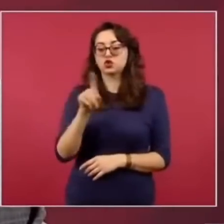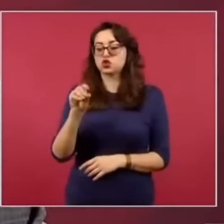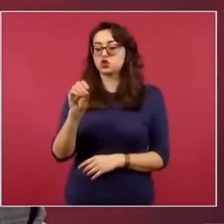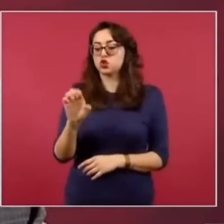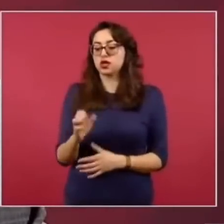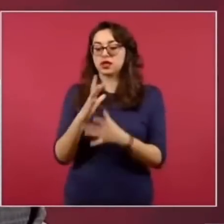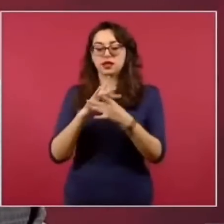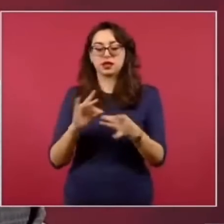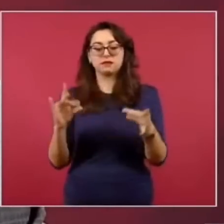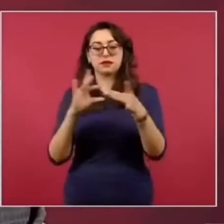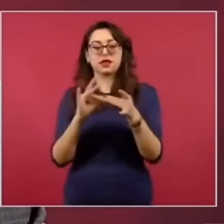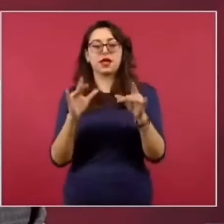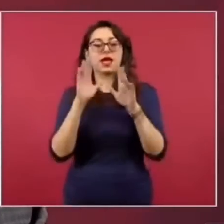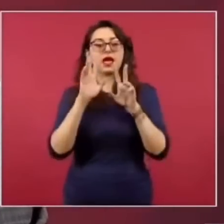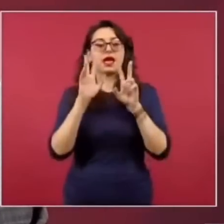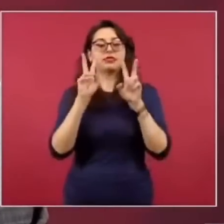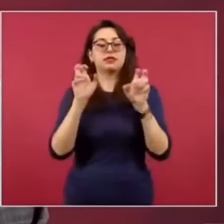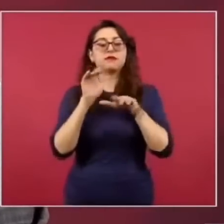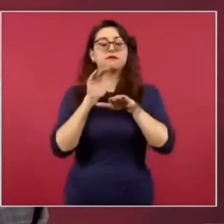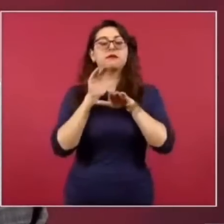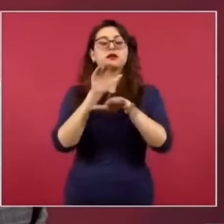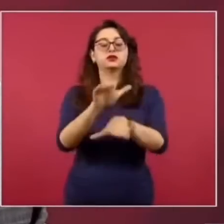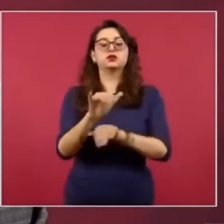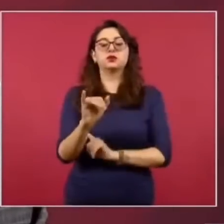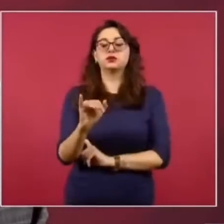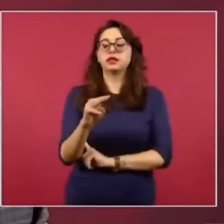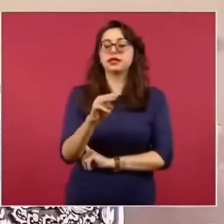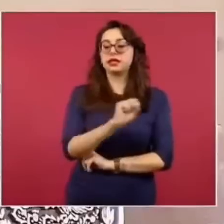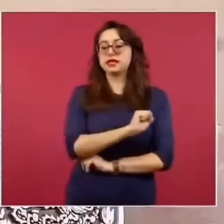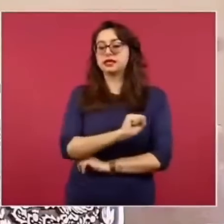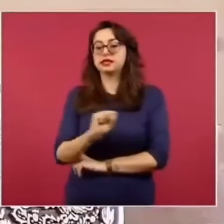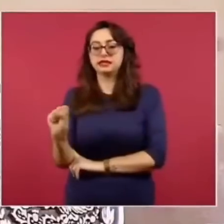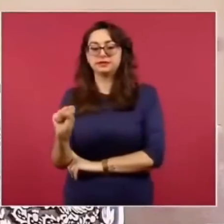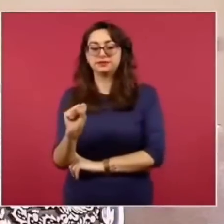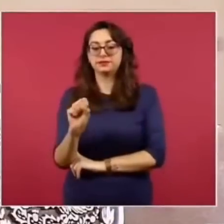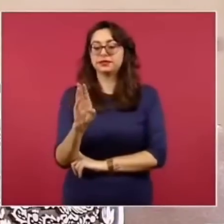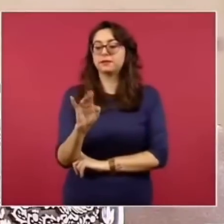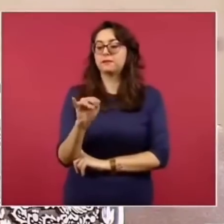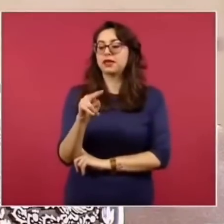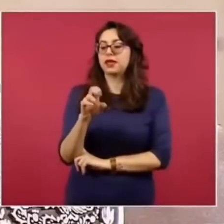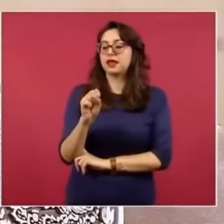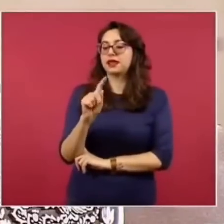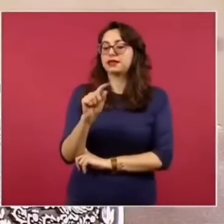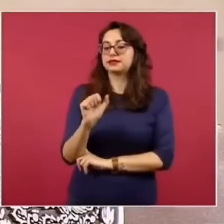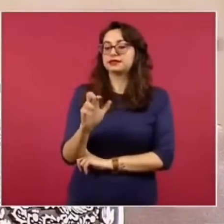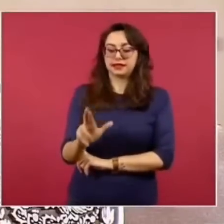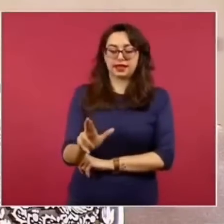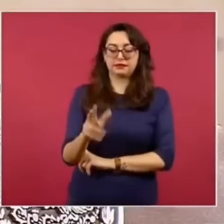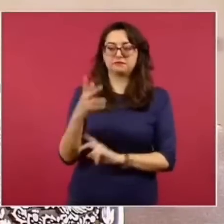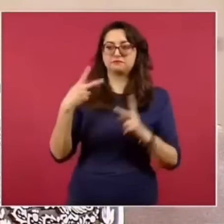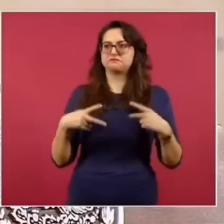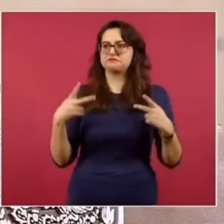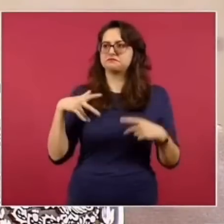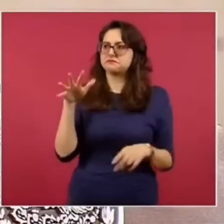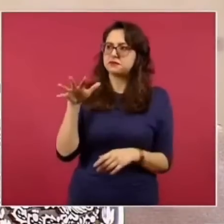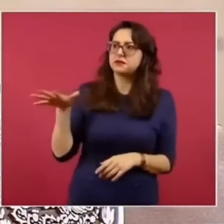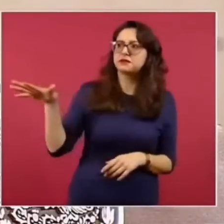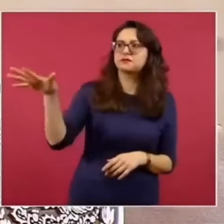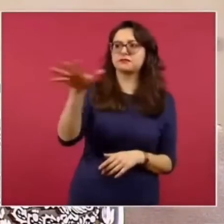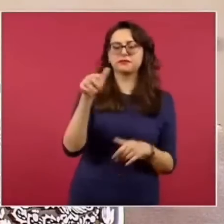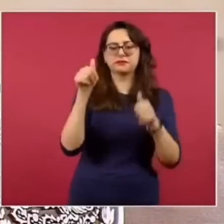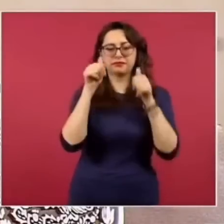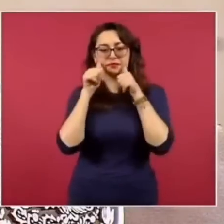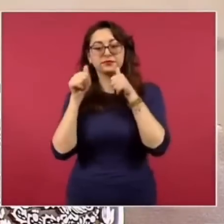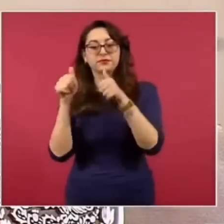país para atender a la población sin seguridad social. Y tratará los temas seguimos con